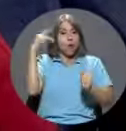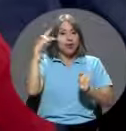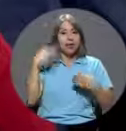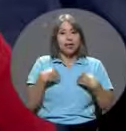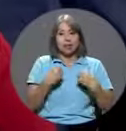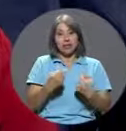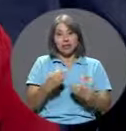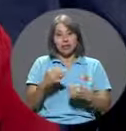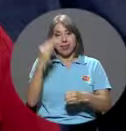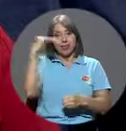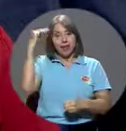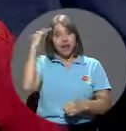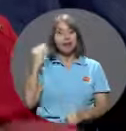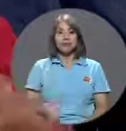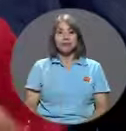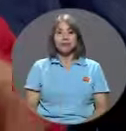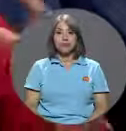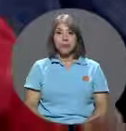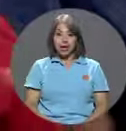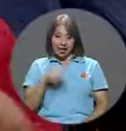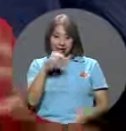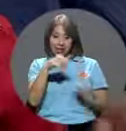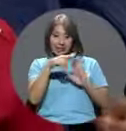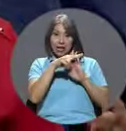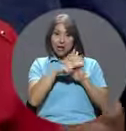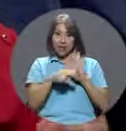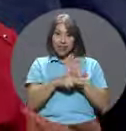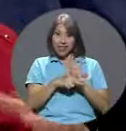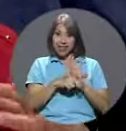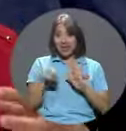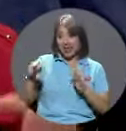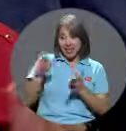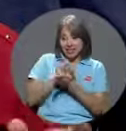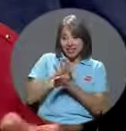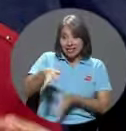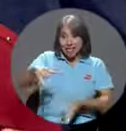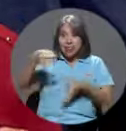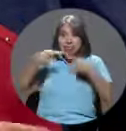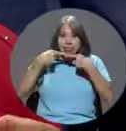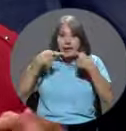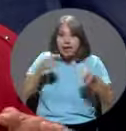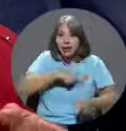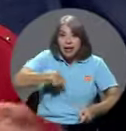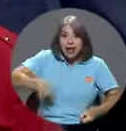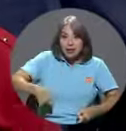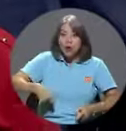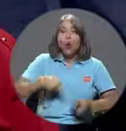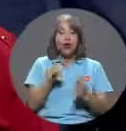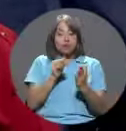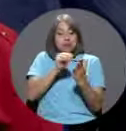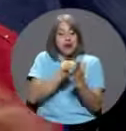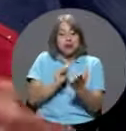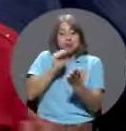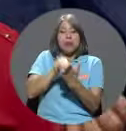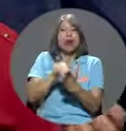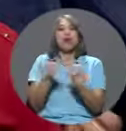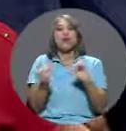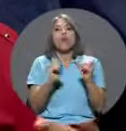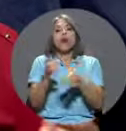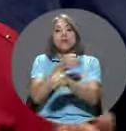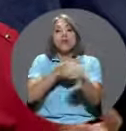de salud mental. Dentro de la normativa y del decreto se establecen instancias que van a ayudar a